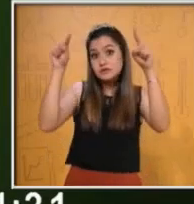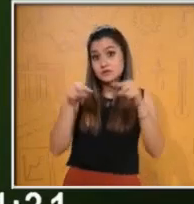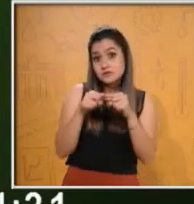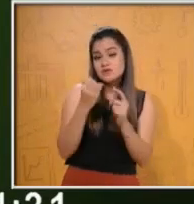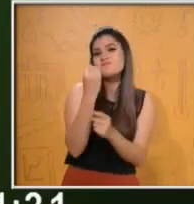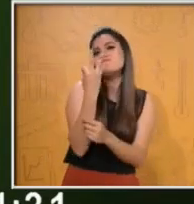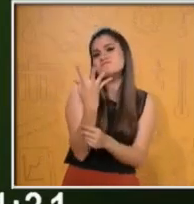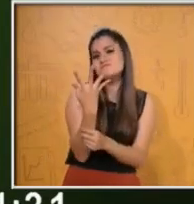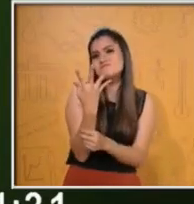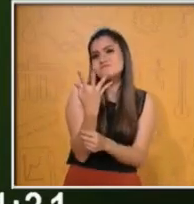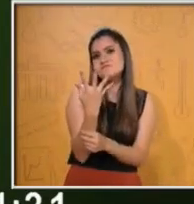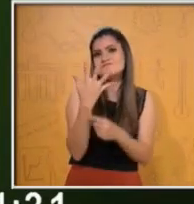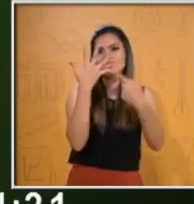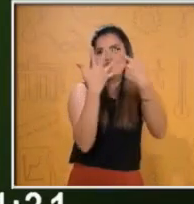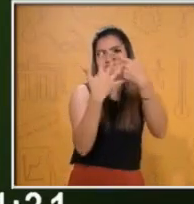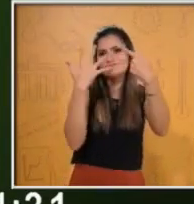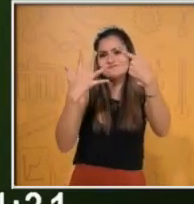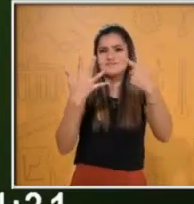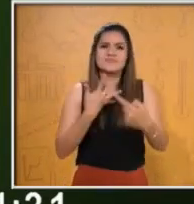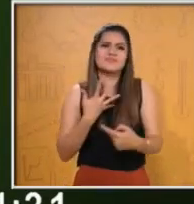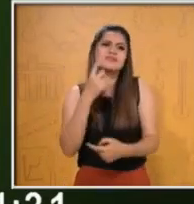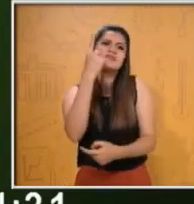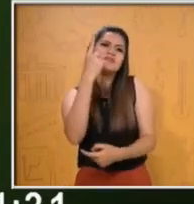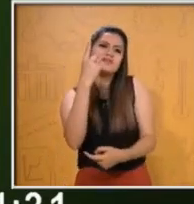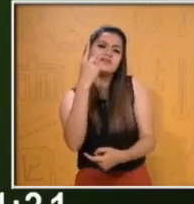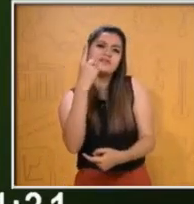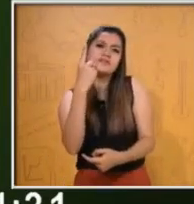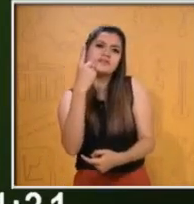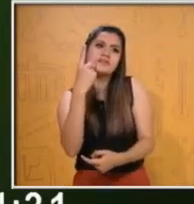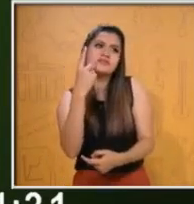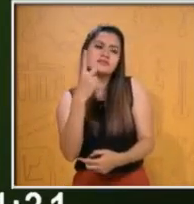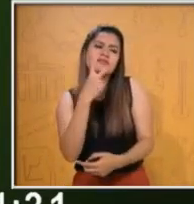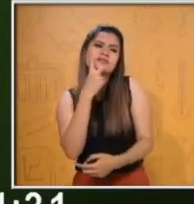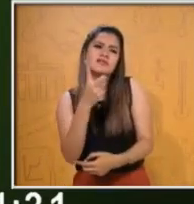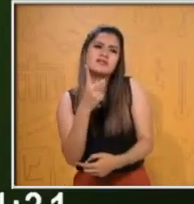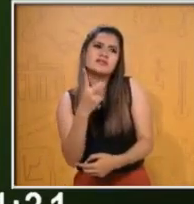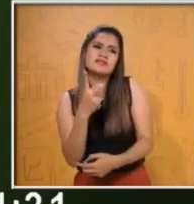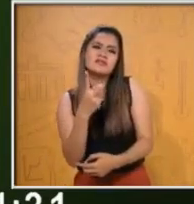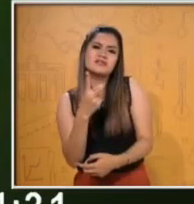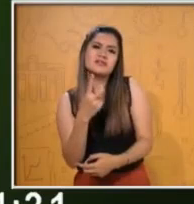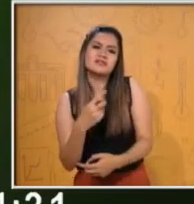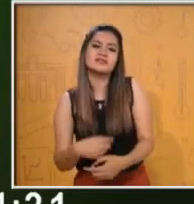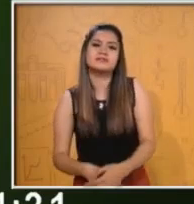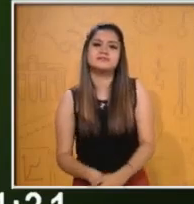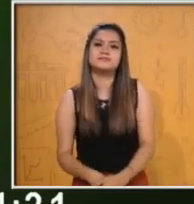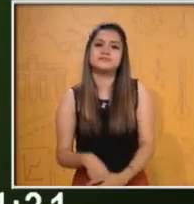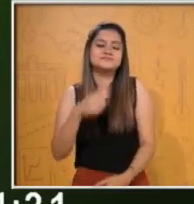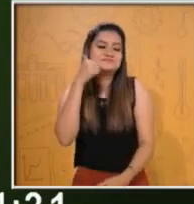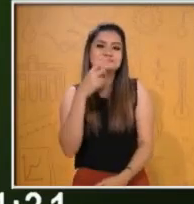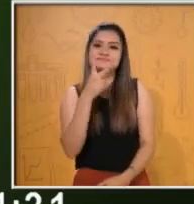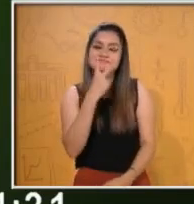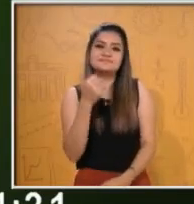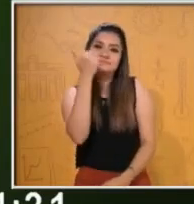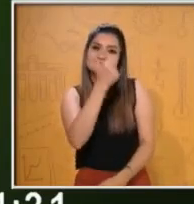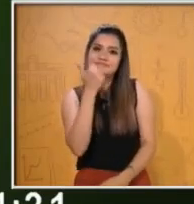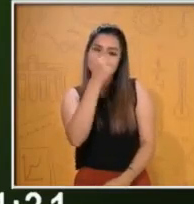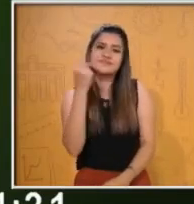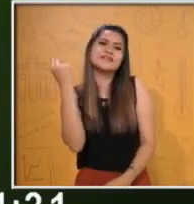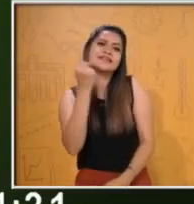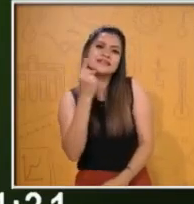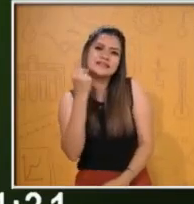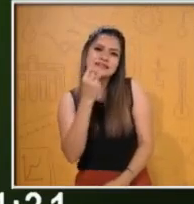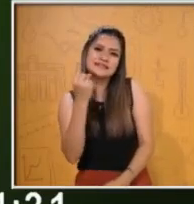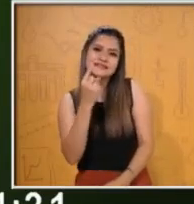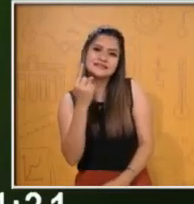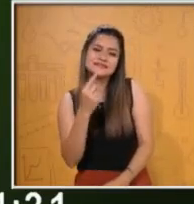¿Cuántos quintos tiene un entero? Pues ¿en qué idioma estamos hablando? Así siempre les digo a mis alumnos del aula, maestro. A ver. ¿Qué